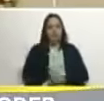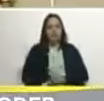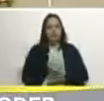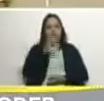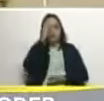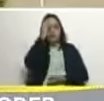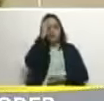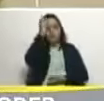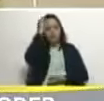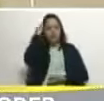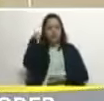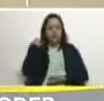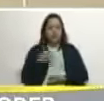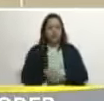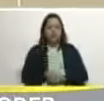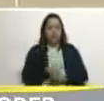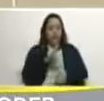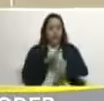doctora